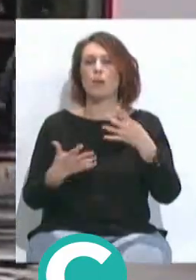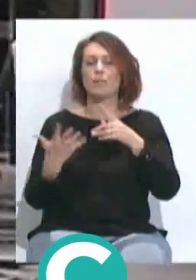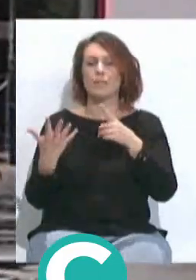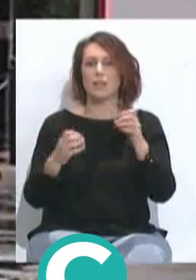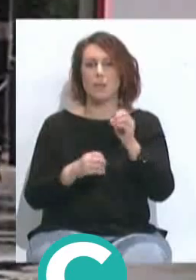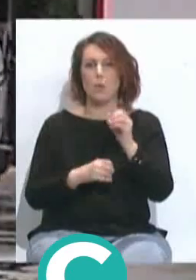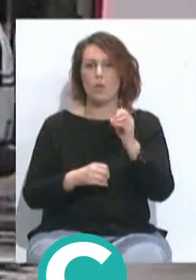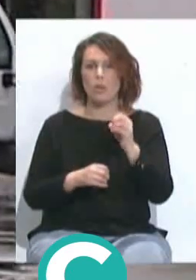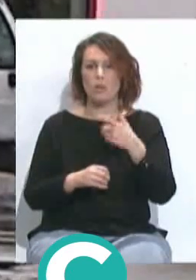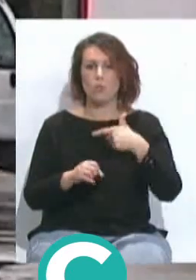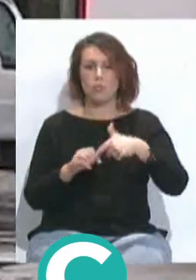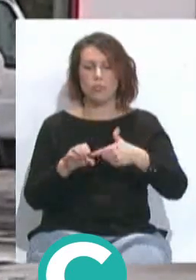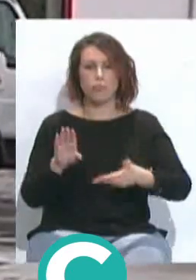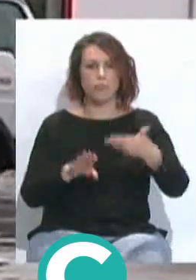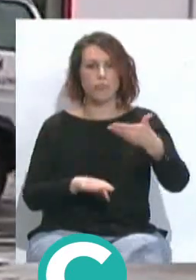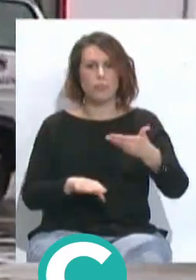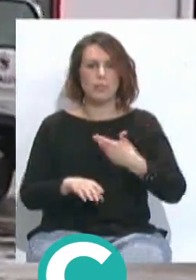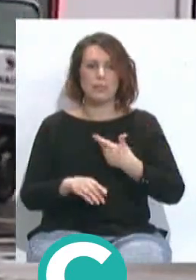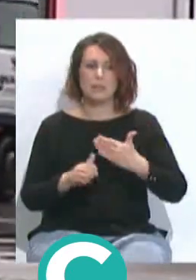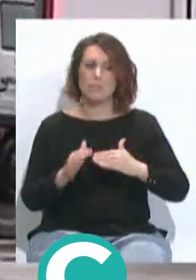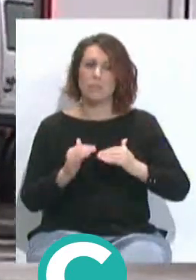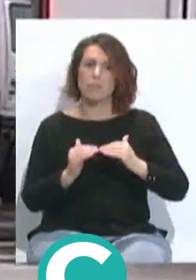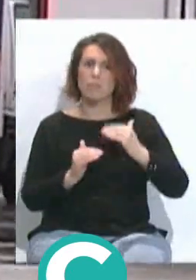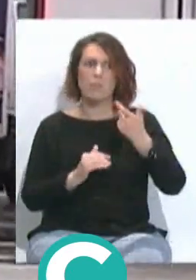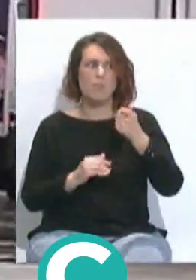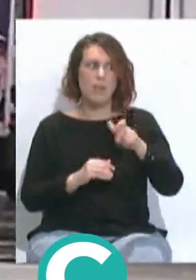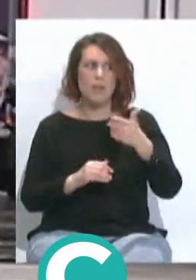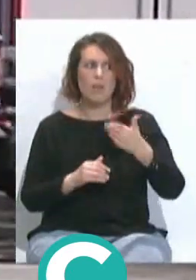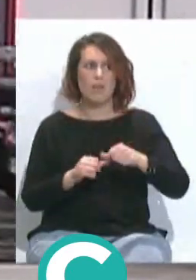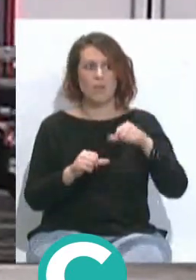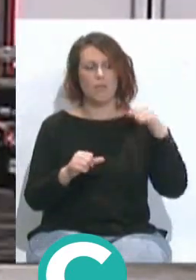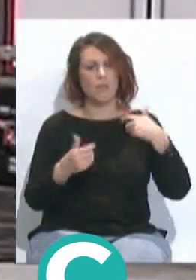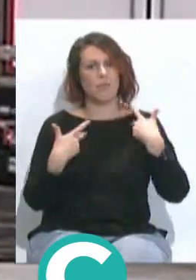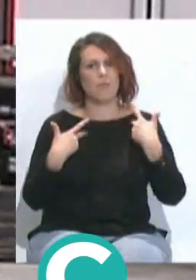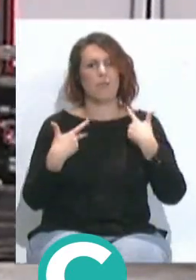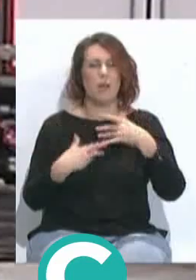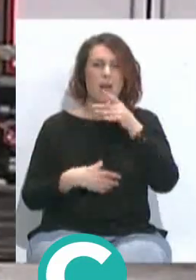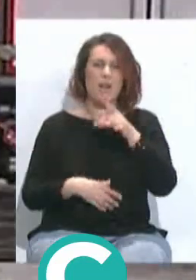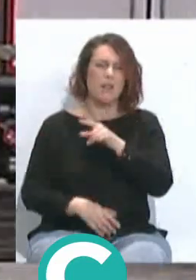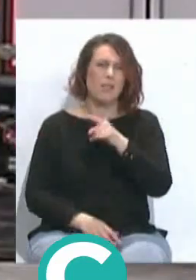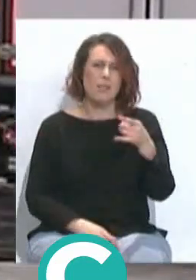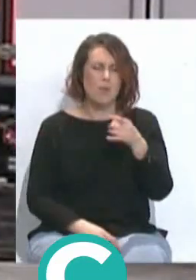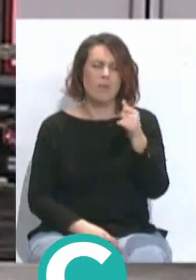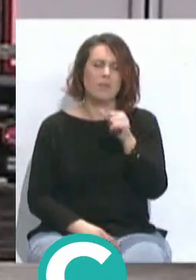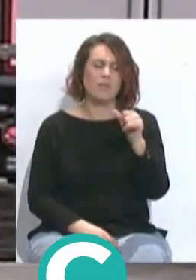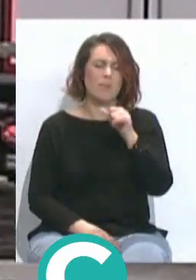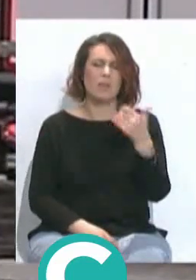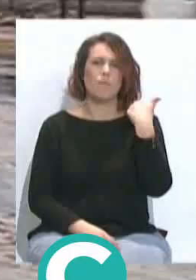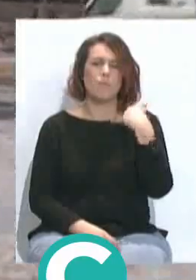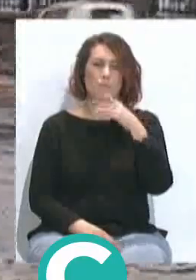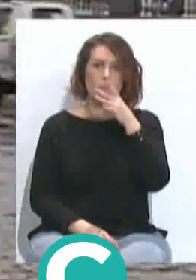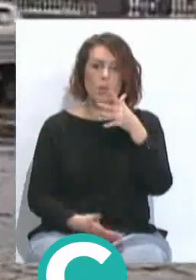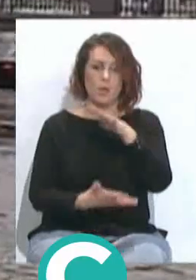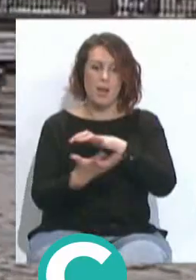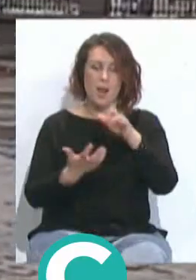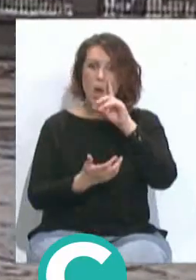% en la subida del combustible un aumento del precio que venían sufriendo y se ha incrementado en las últimas semanas a causa de